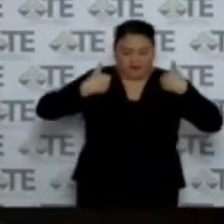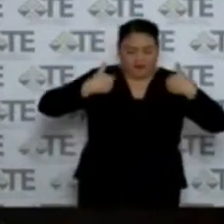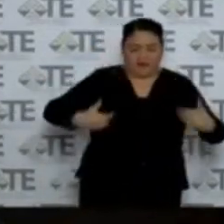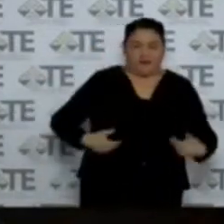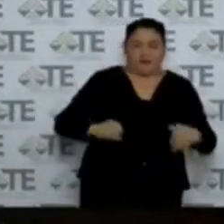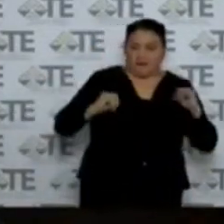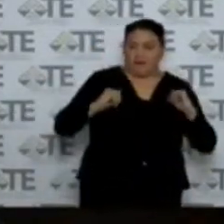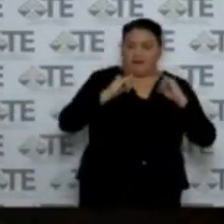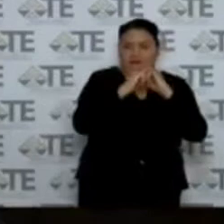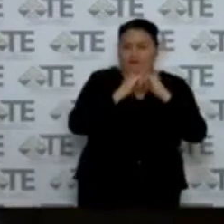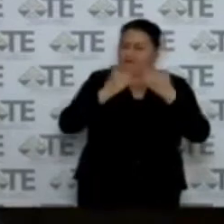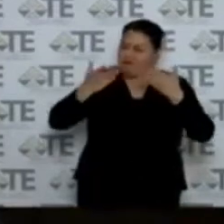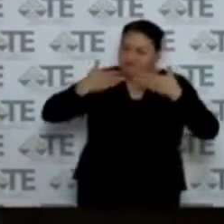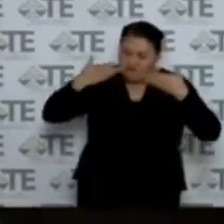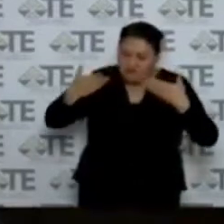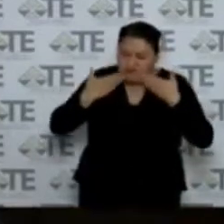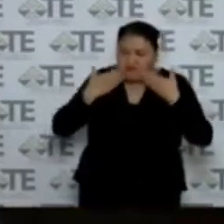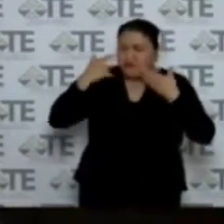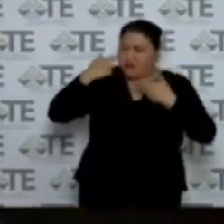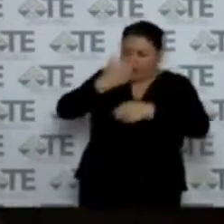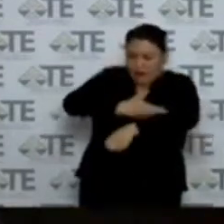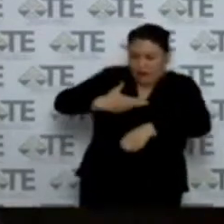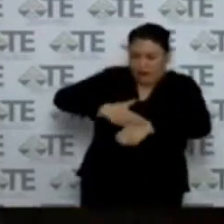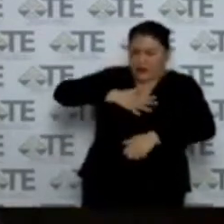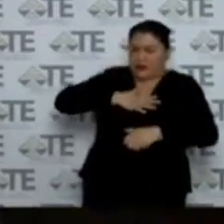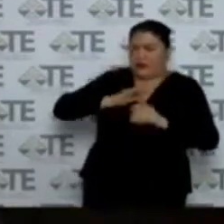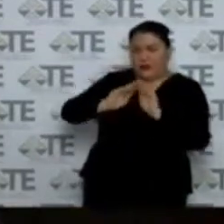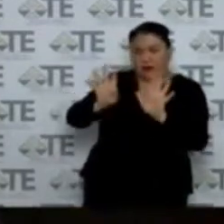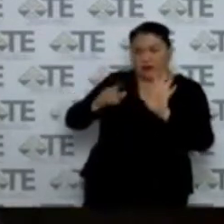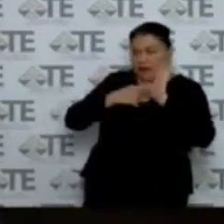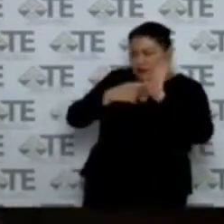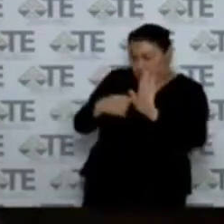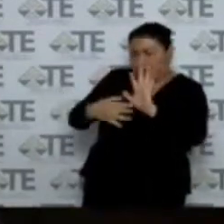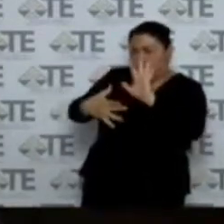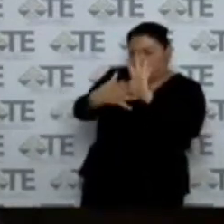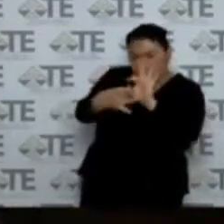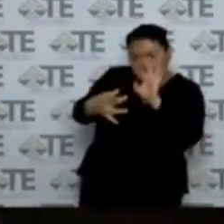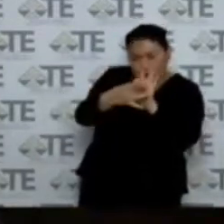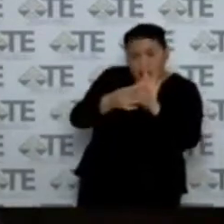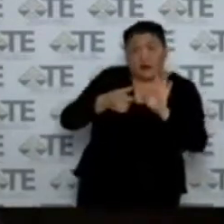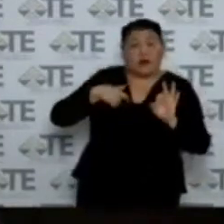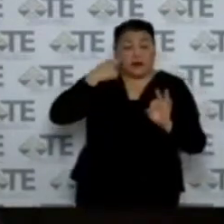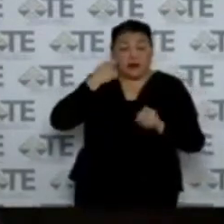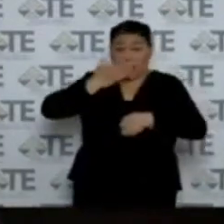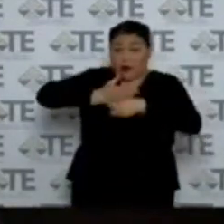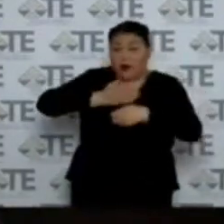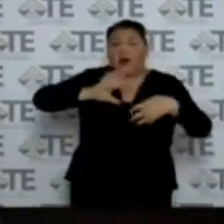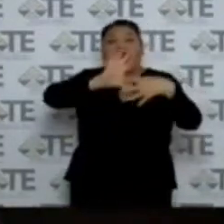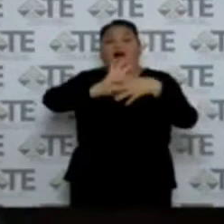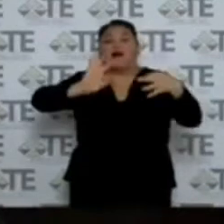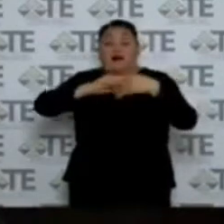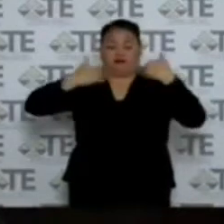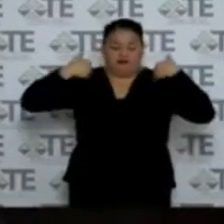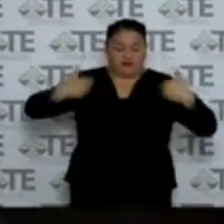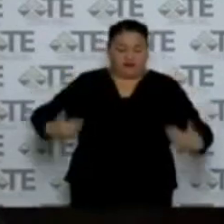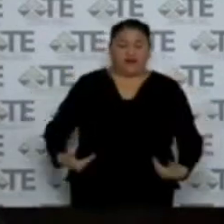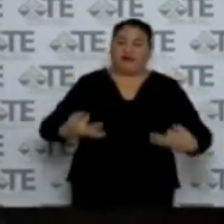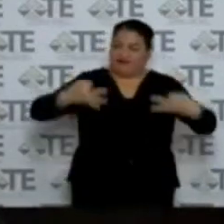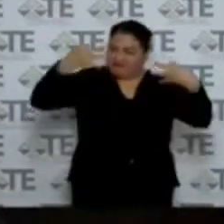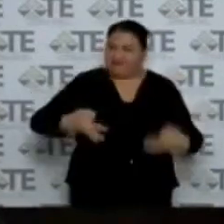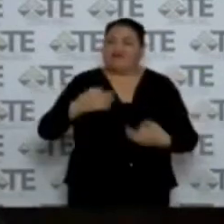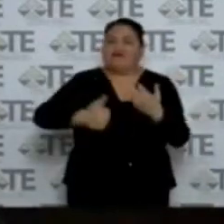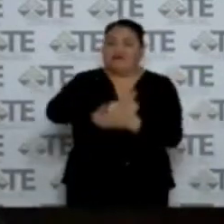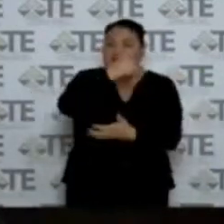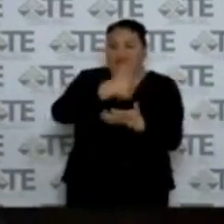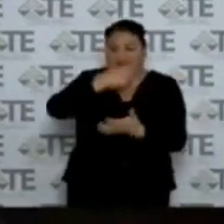esta apertura, con esta transparencia, aquí sí lo agrego como orgulloso chilango, con